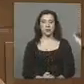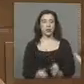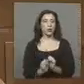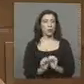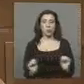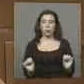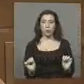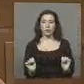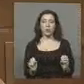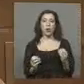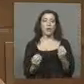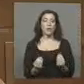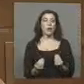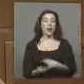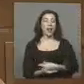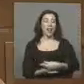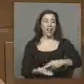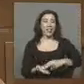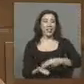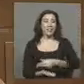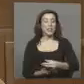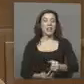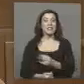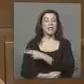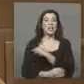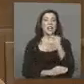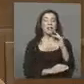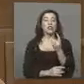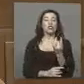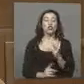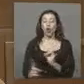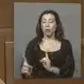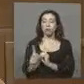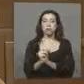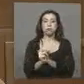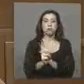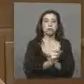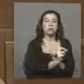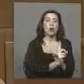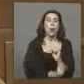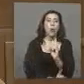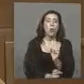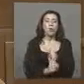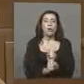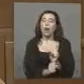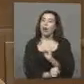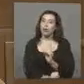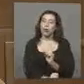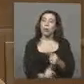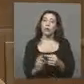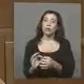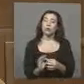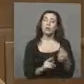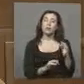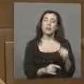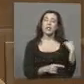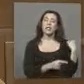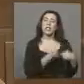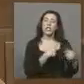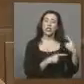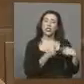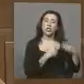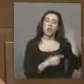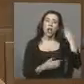ser posible que haya una buena distribución si el empleador se entiende unipersonalmente con los trabajadores. Por eso, históricamente, se